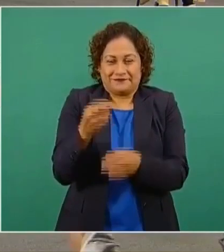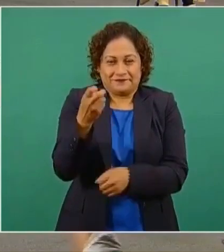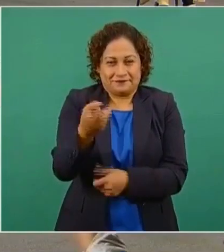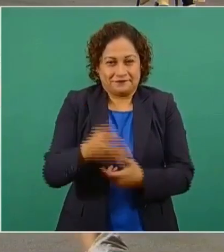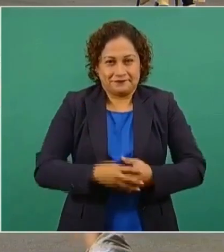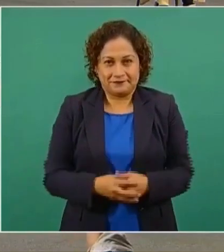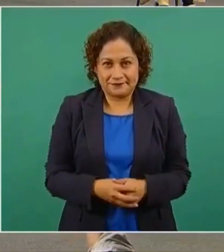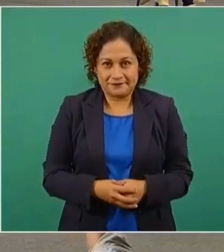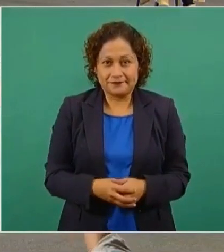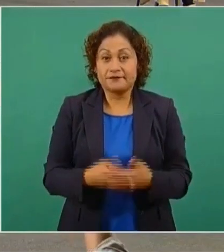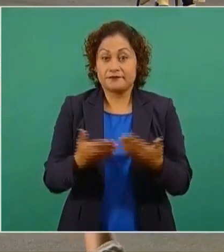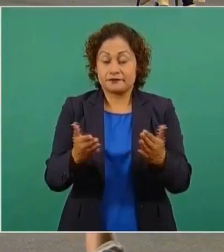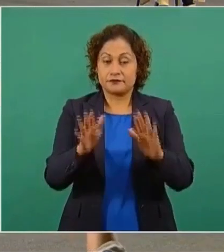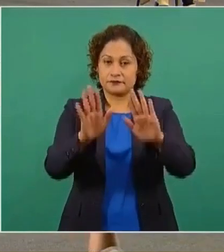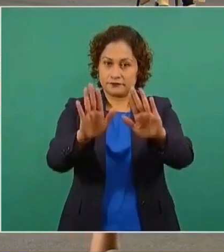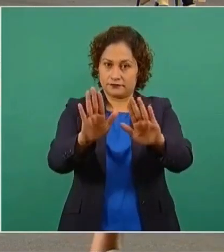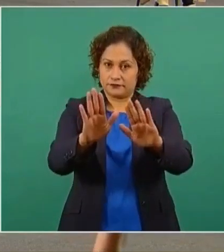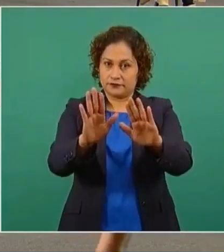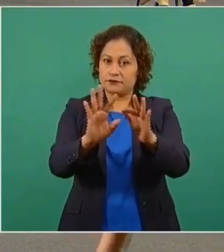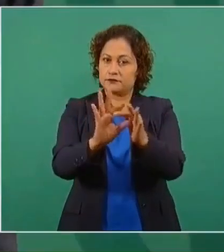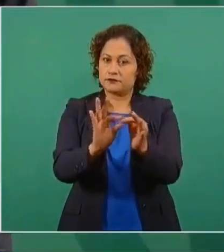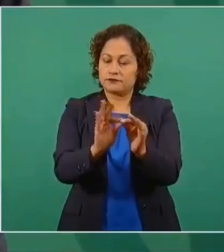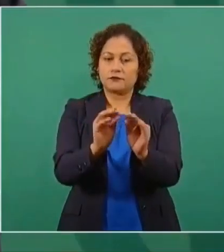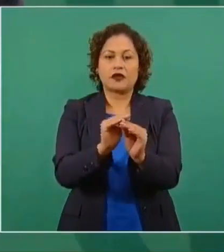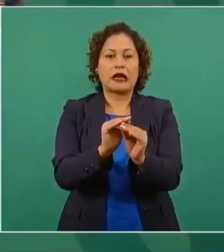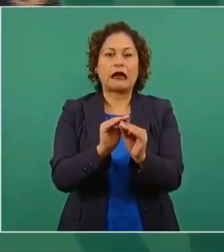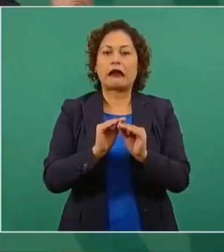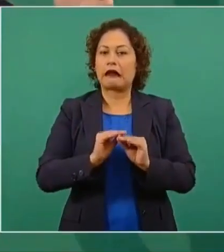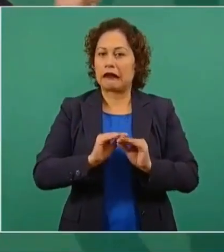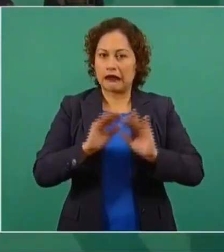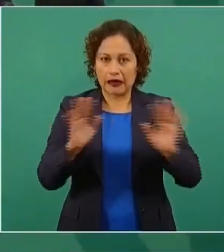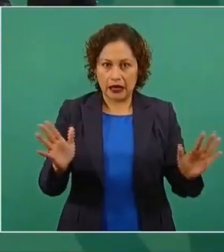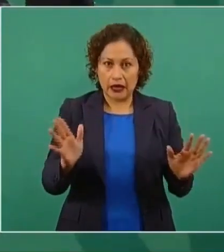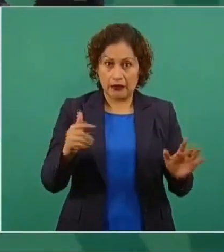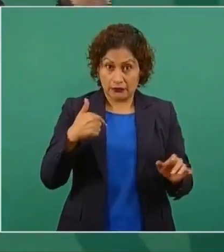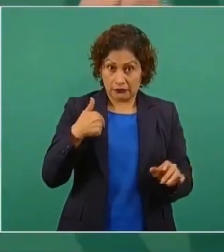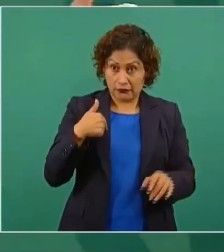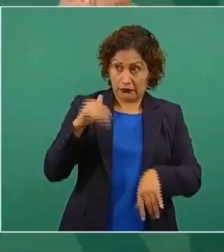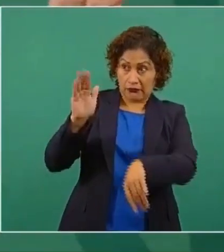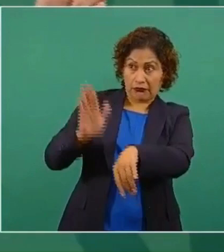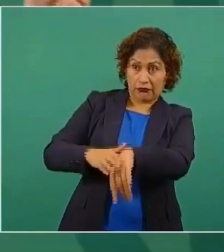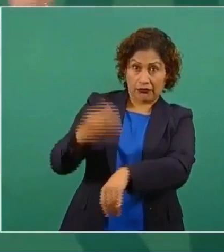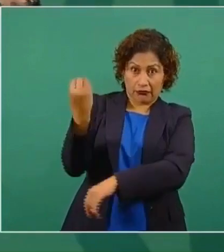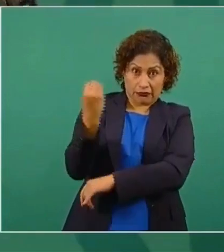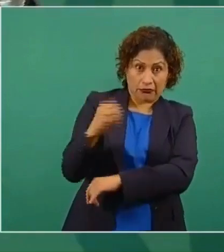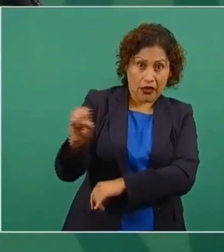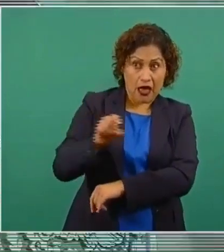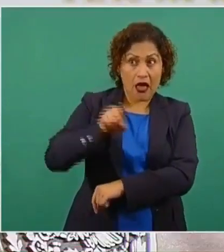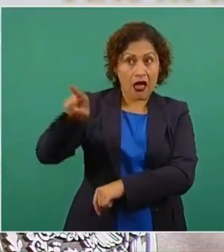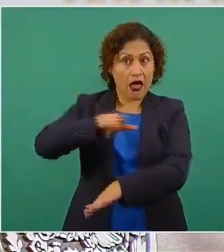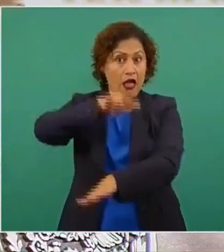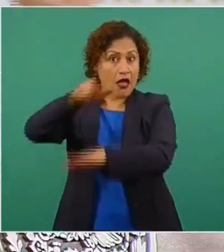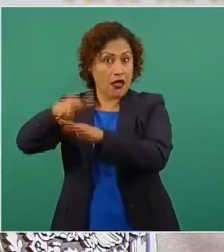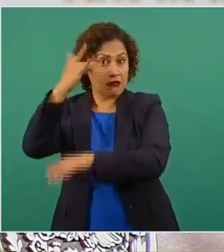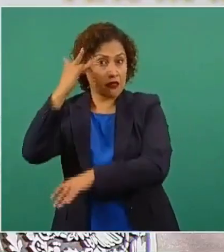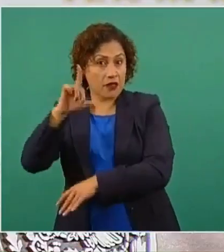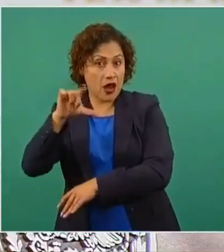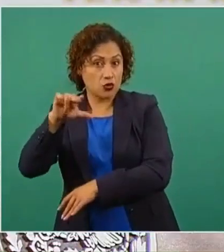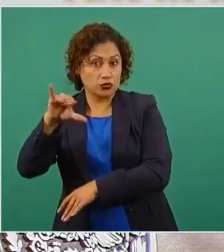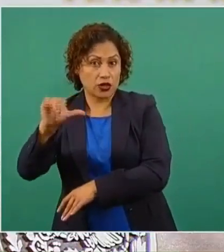Nadie va a ser obligado a operar en Santa Lucía.